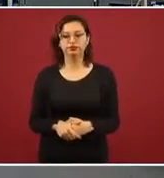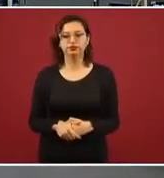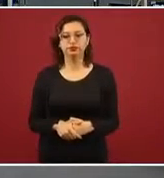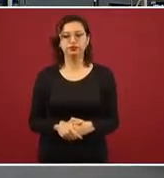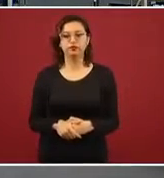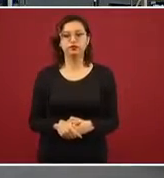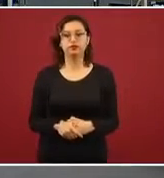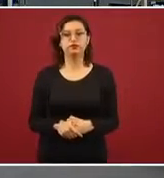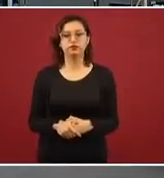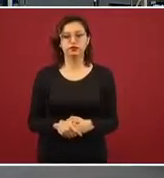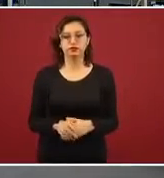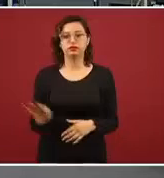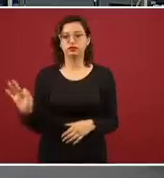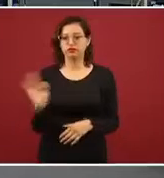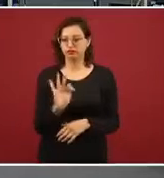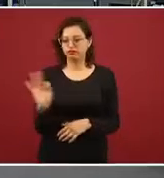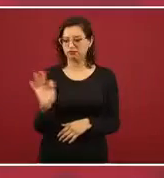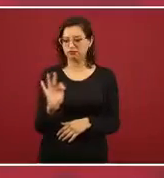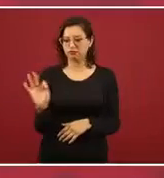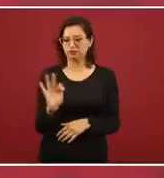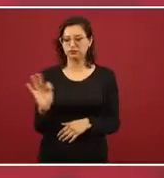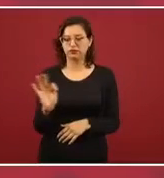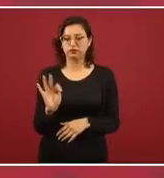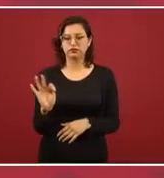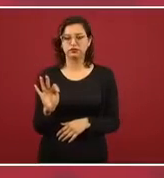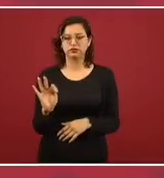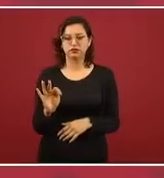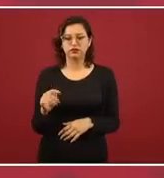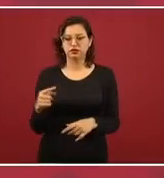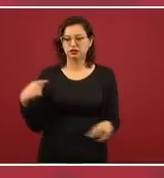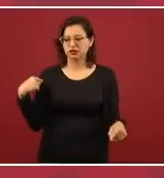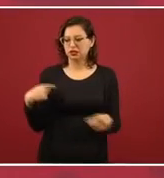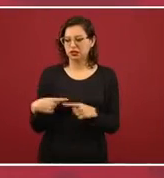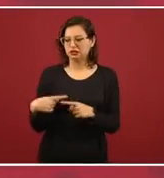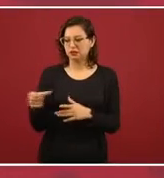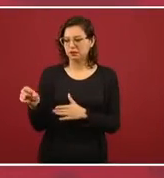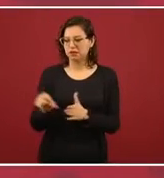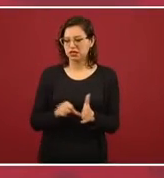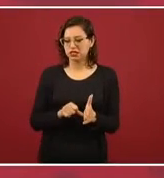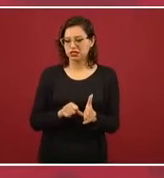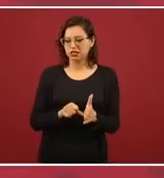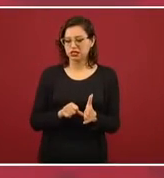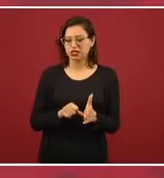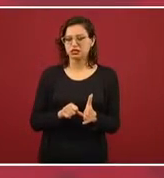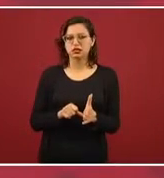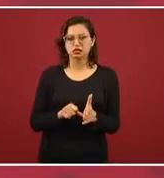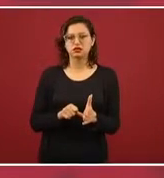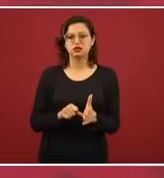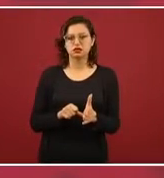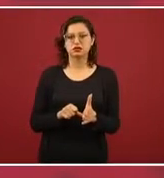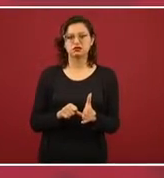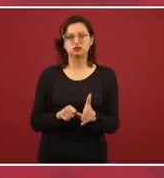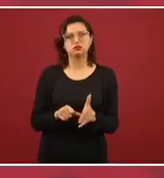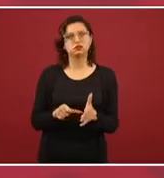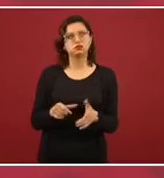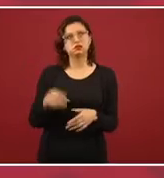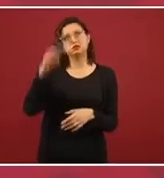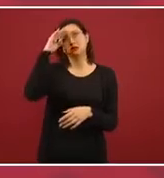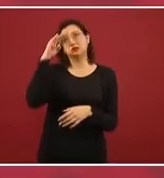Pues es posible que a finales de este mes, ¿sí?, como se tenía